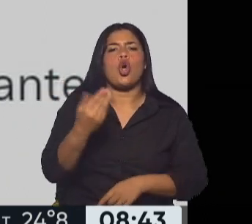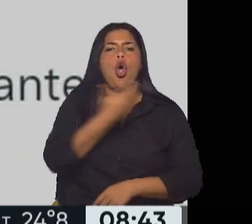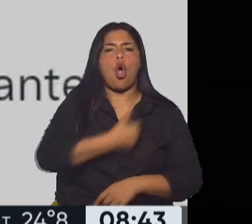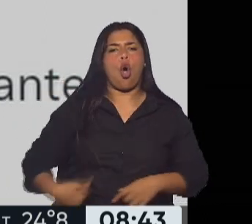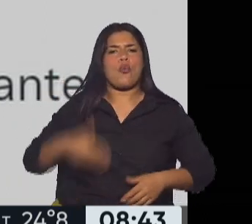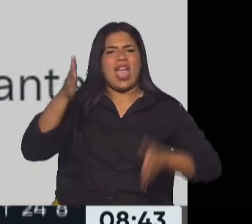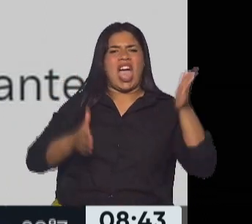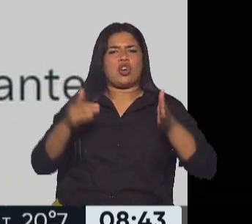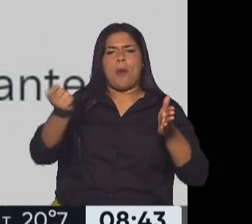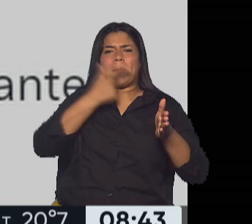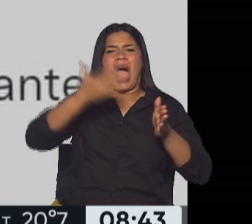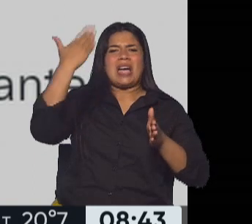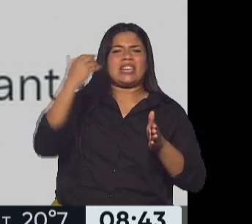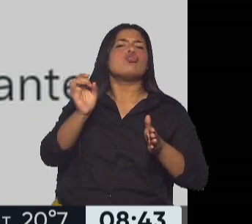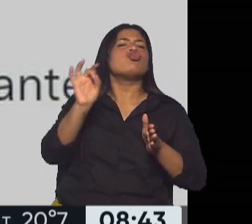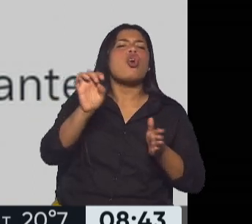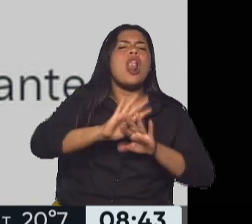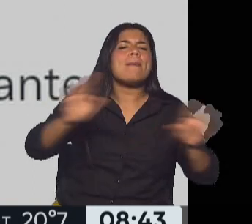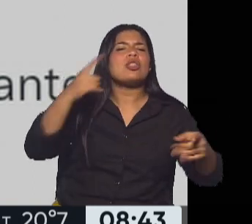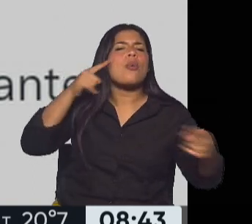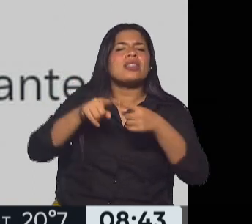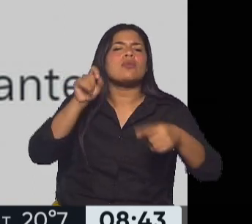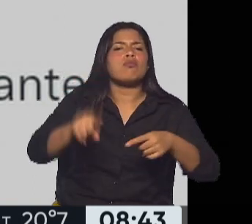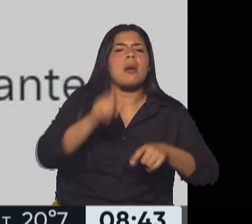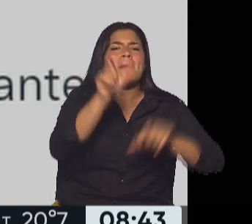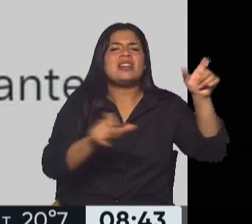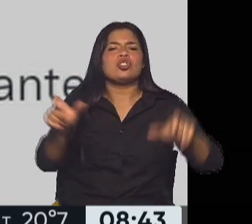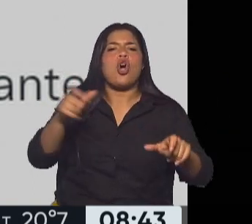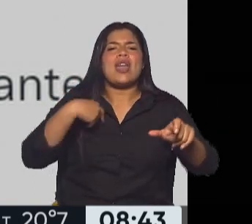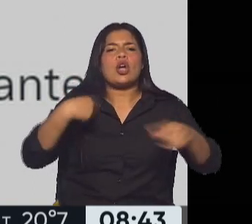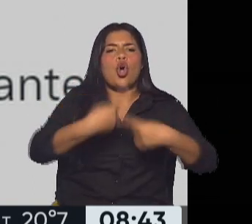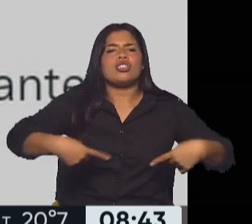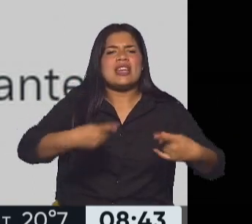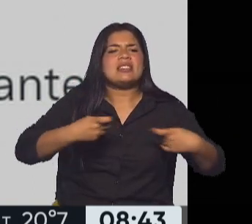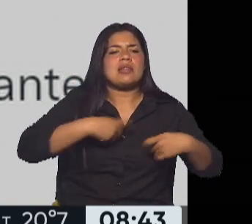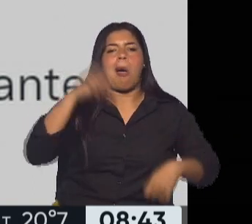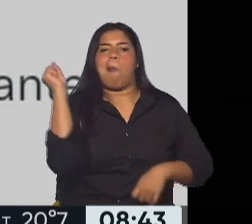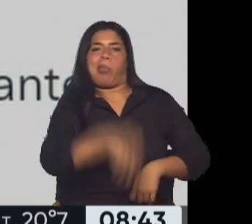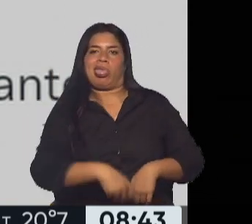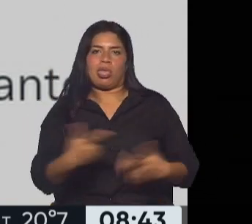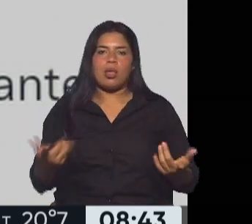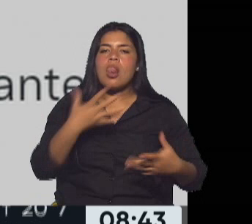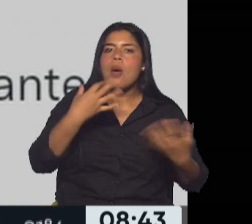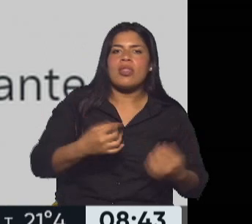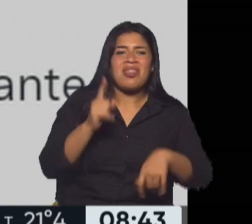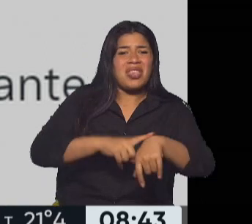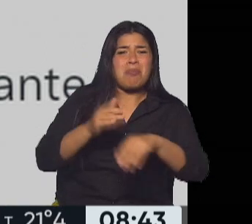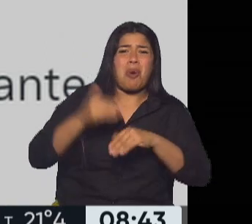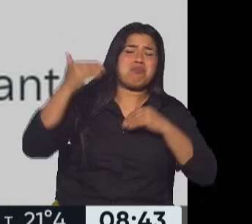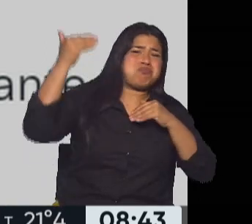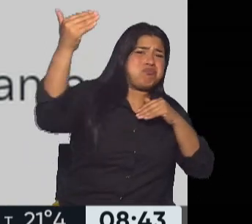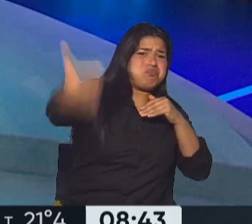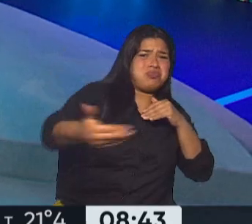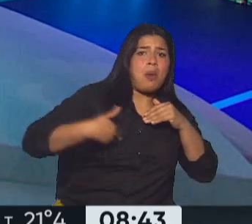lastimó los intereses de nuestro pueblo. Nos demandará mucho tiempo reponernos de semejante daño.